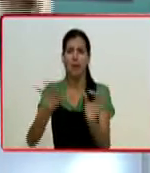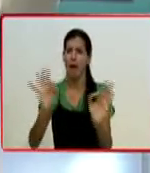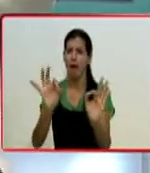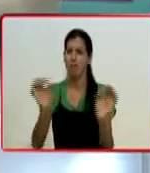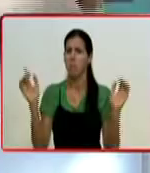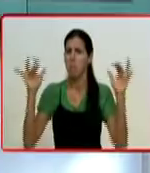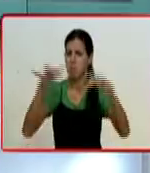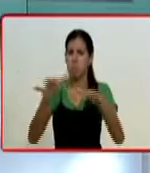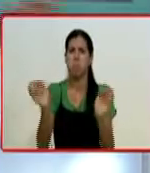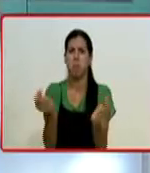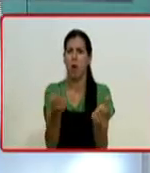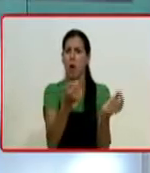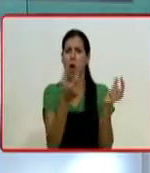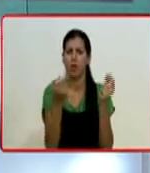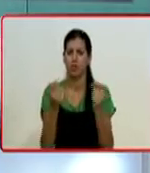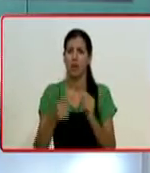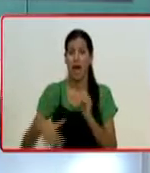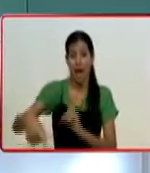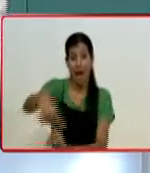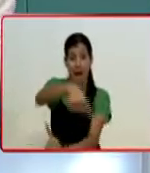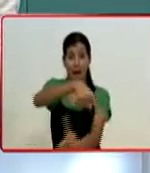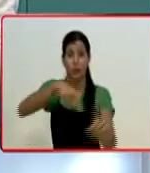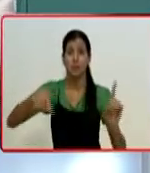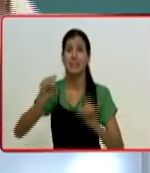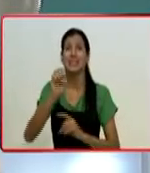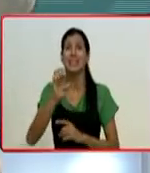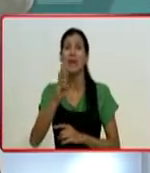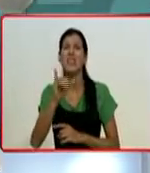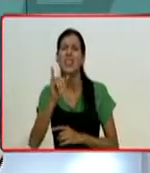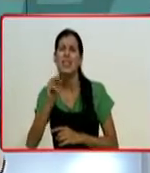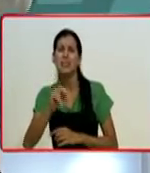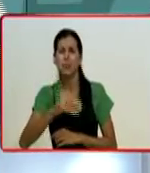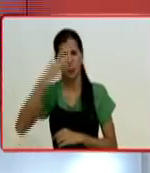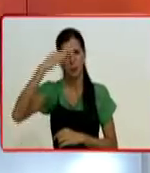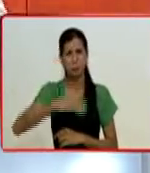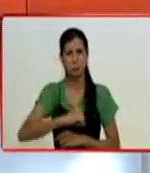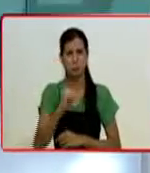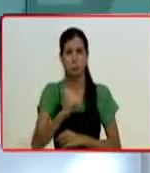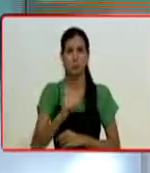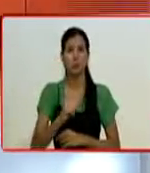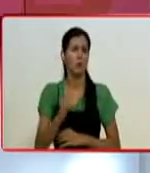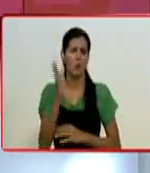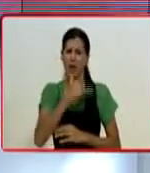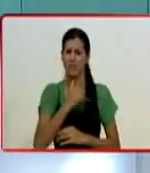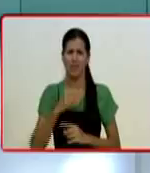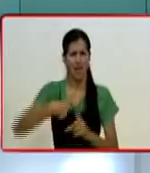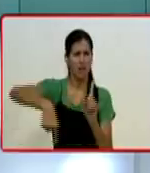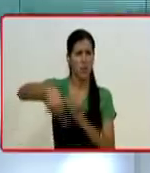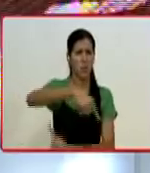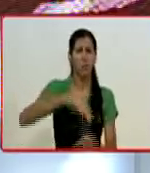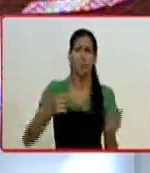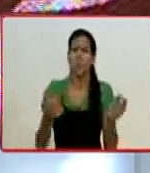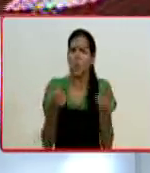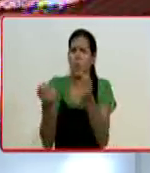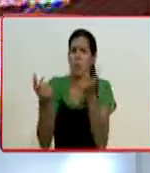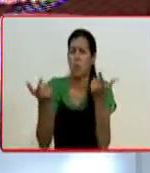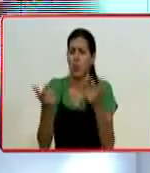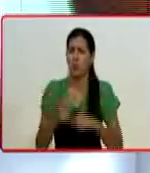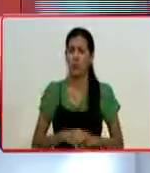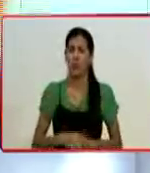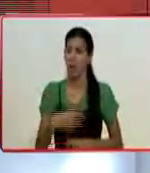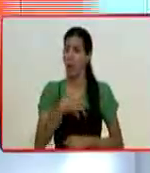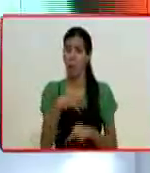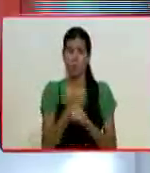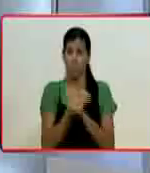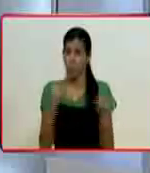Quisieron vender en los alrededores del SEBIN, que eso estaba lleno de gente protestando, y no había nadie. Al no poder entonces